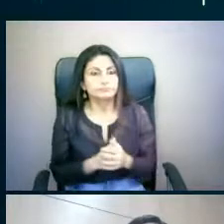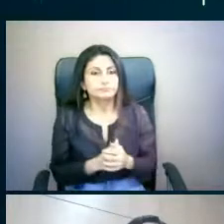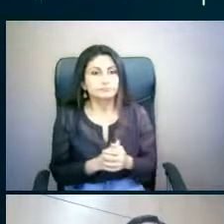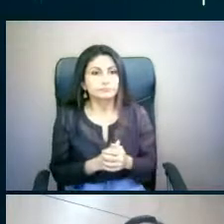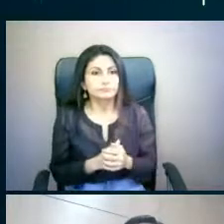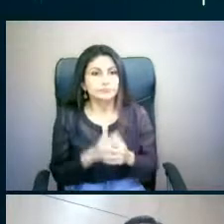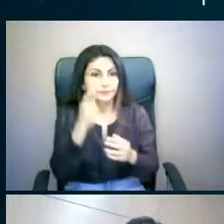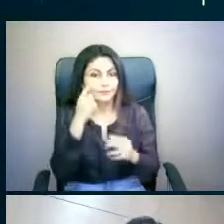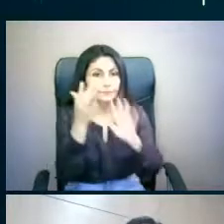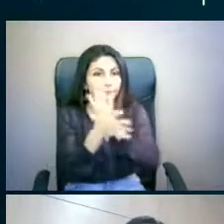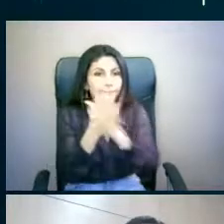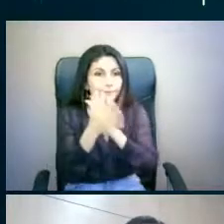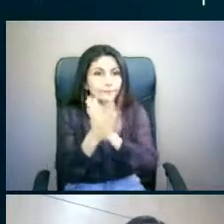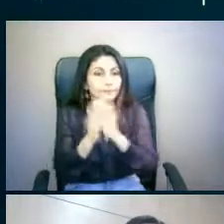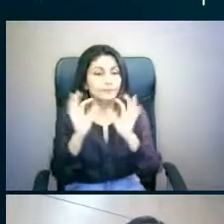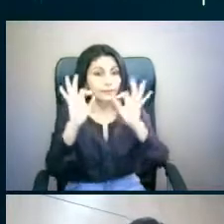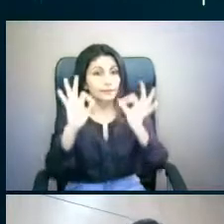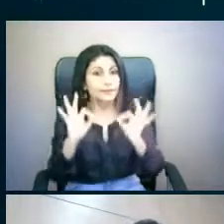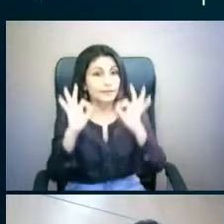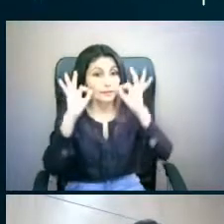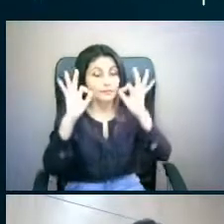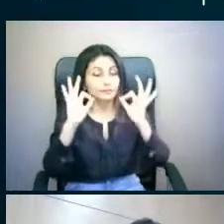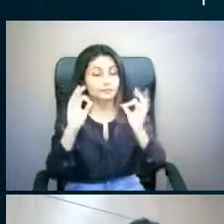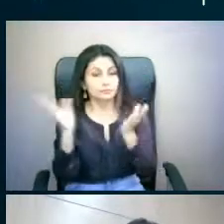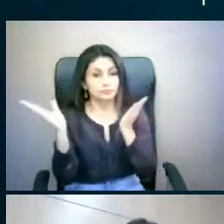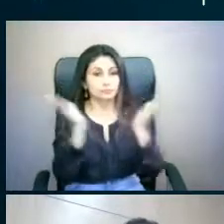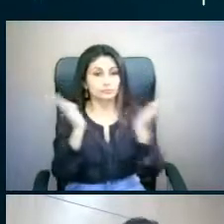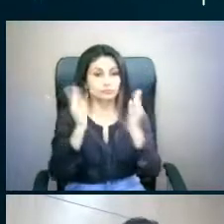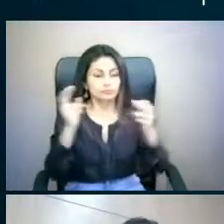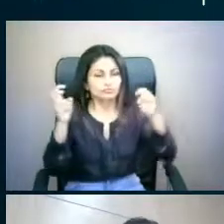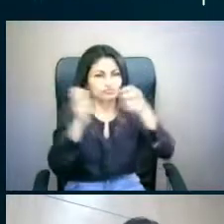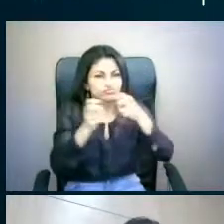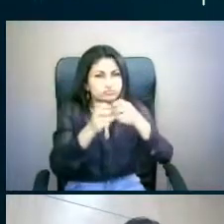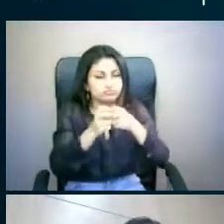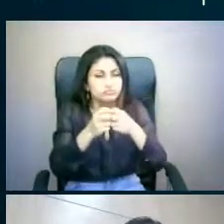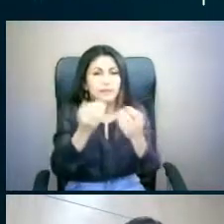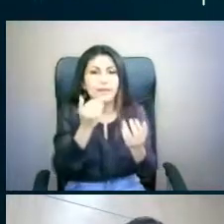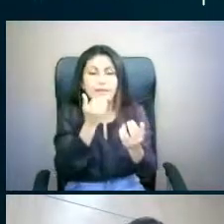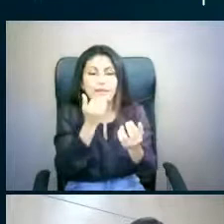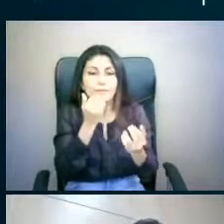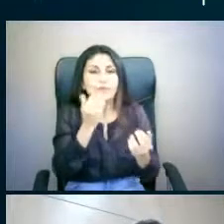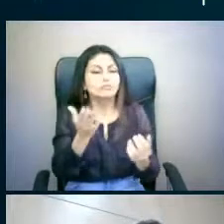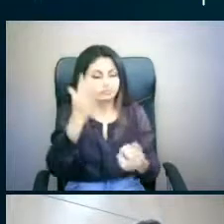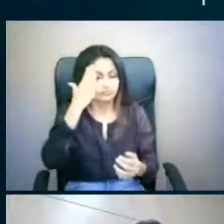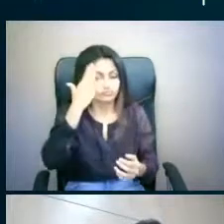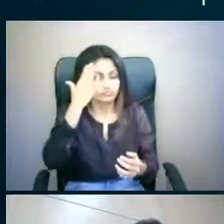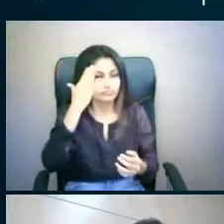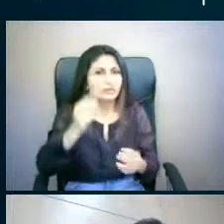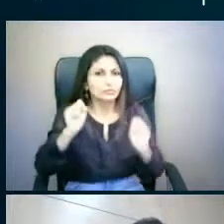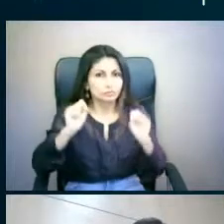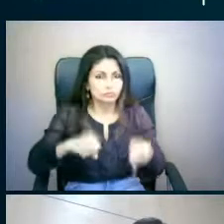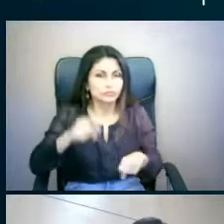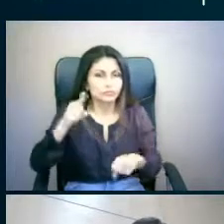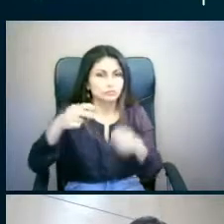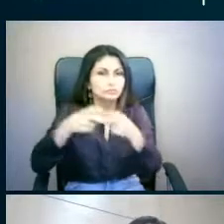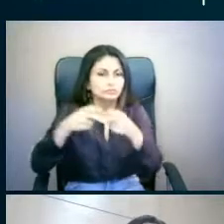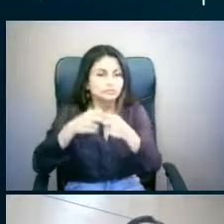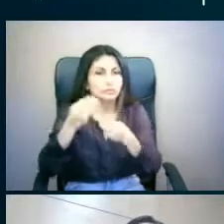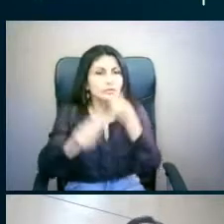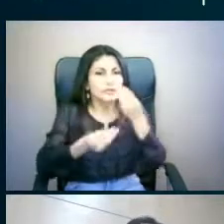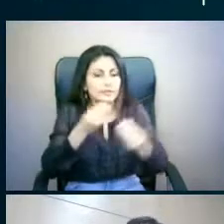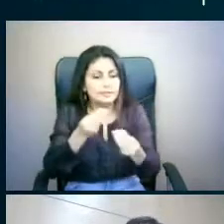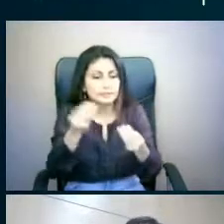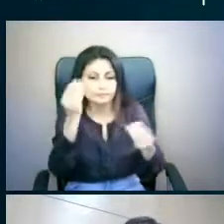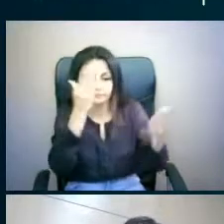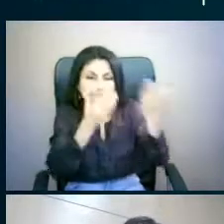La calidad del servicio eléctrico en lo que respecta a confiabilidad del servicio se evalúa sobre la